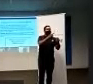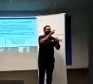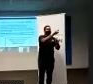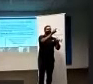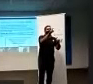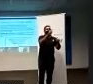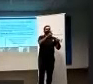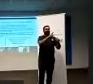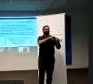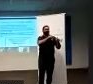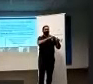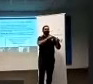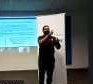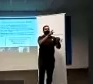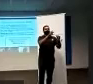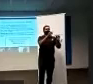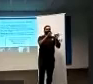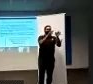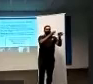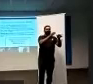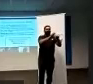43.044 participantes, de los cuales